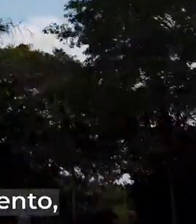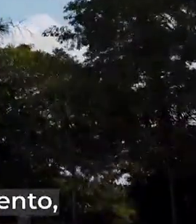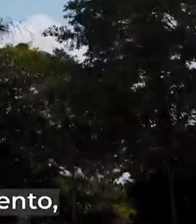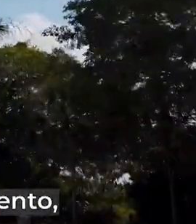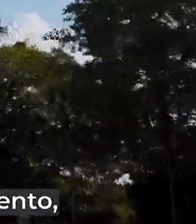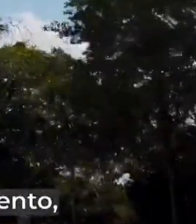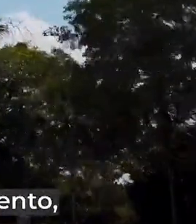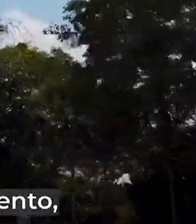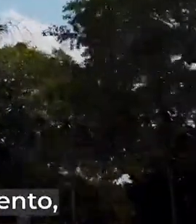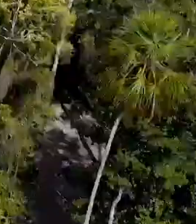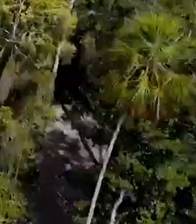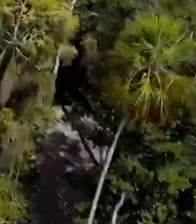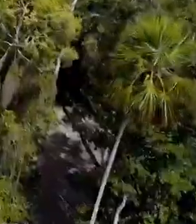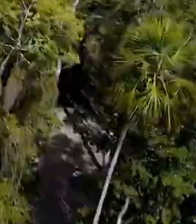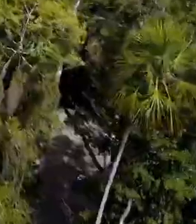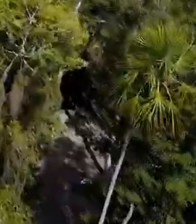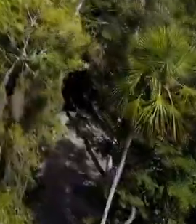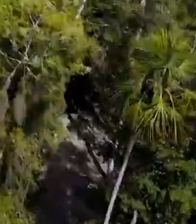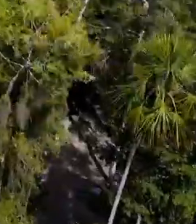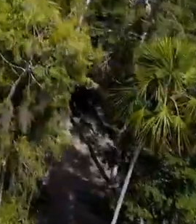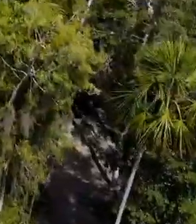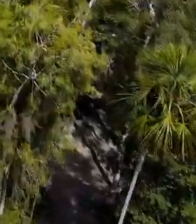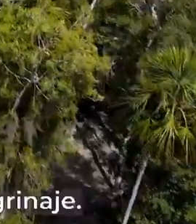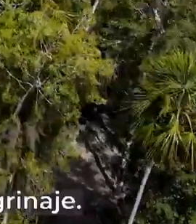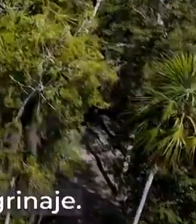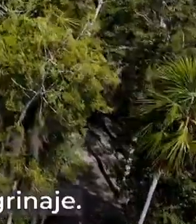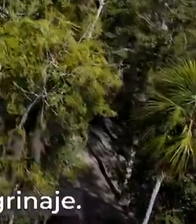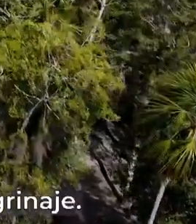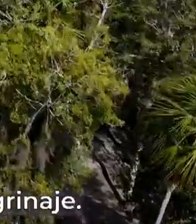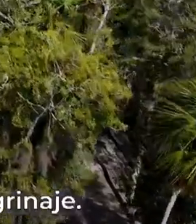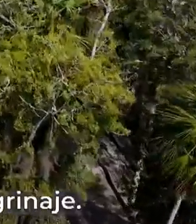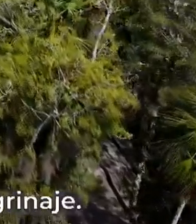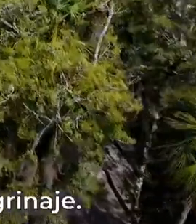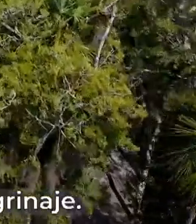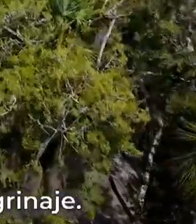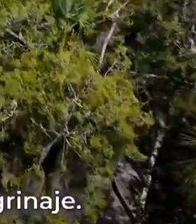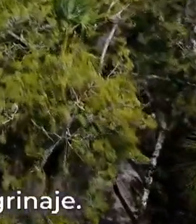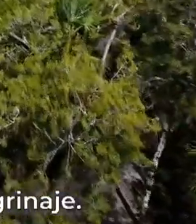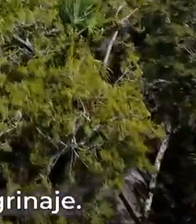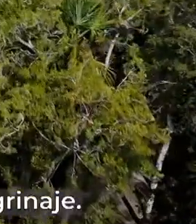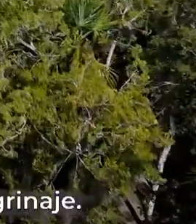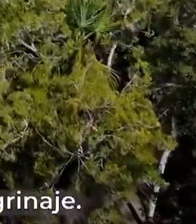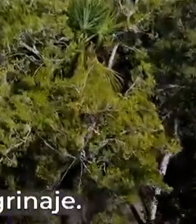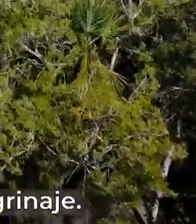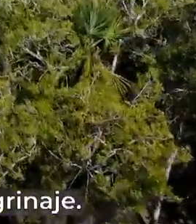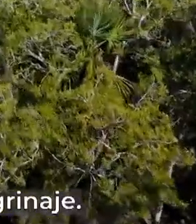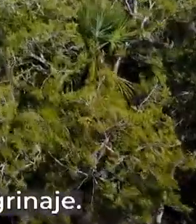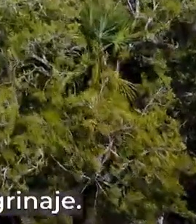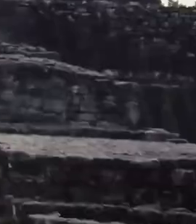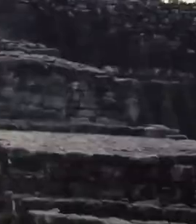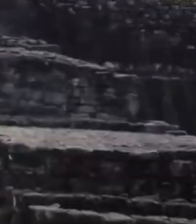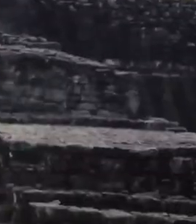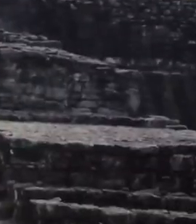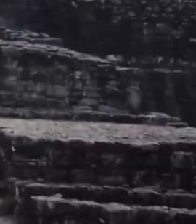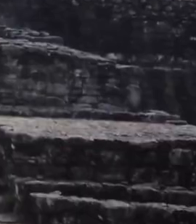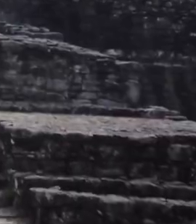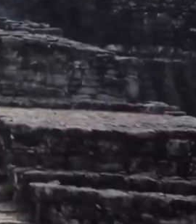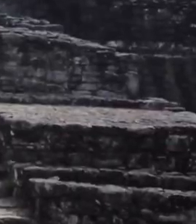un renacimiento en que la ciudad se convirtió en importante centro de veneración y peregrinaje.